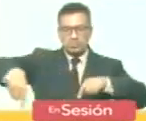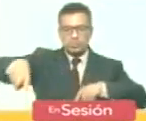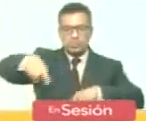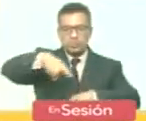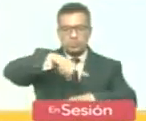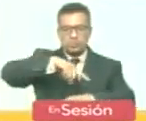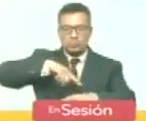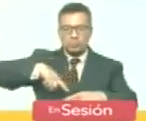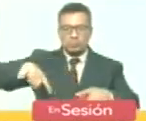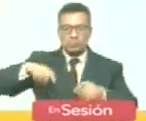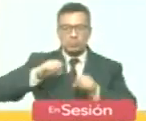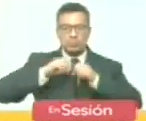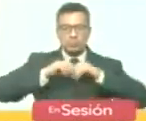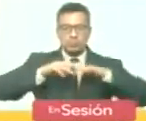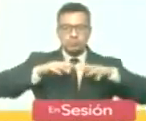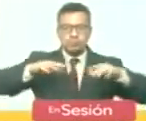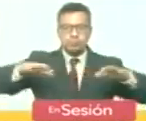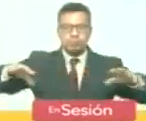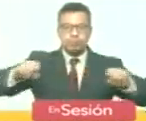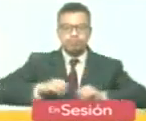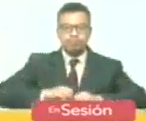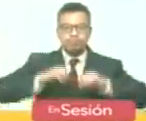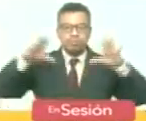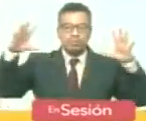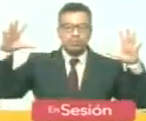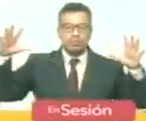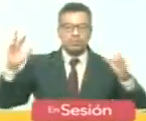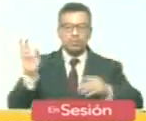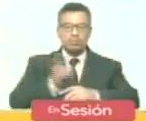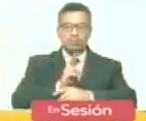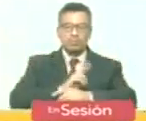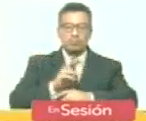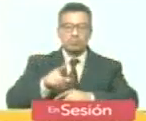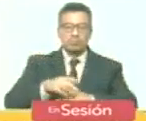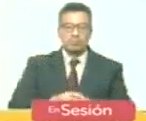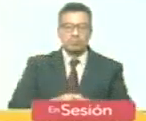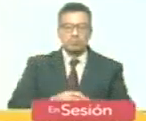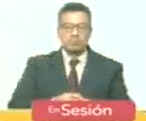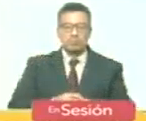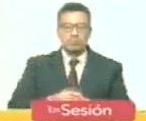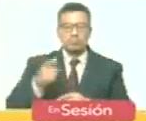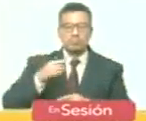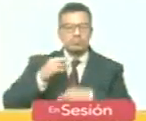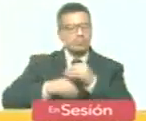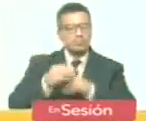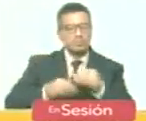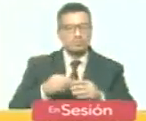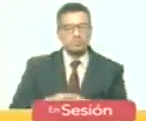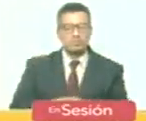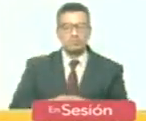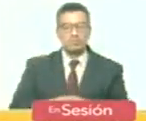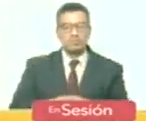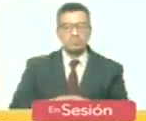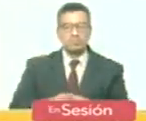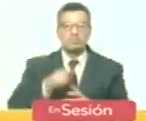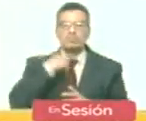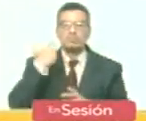es su onda expansiva de tal velocidad que hubiera generado la